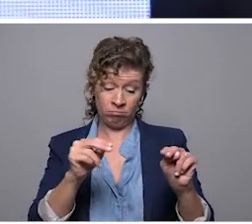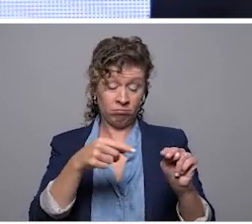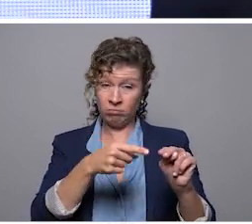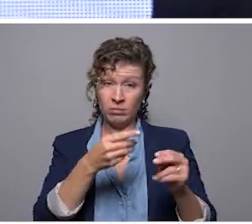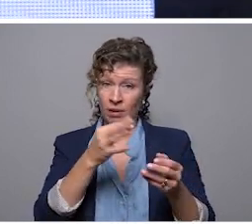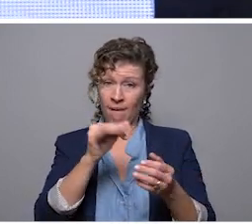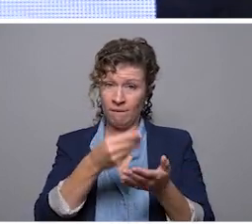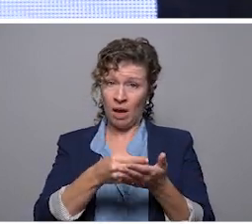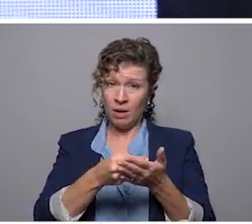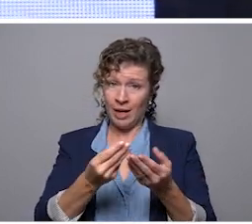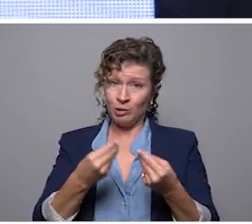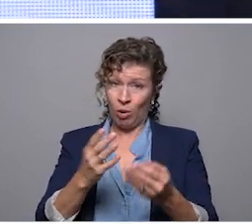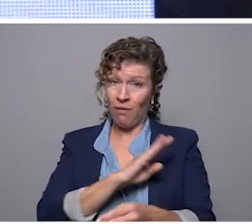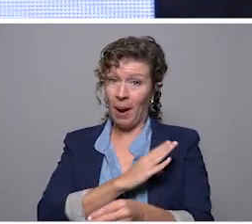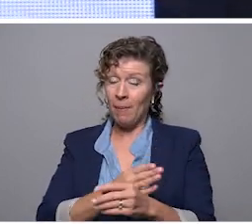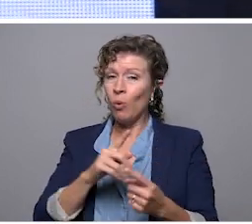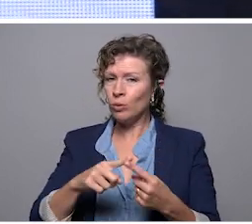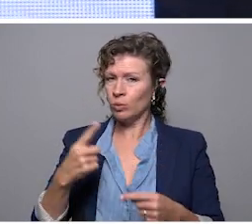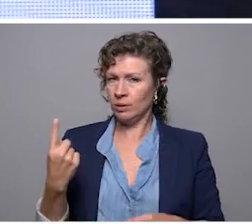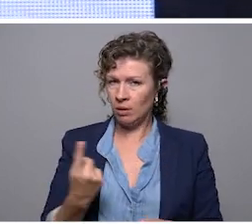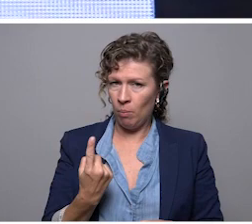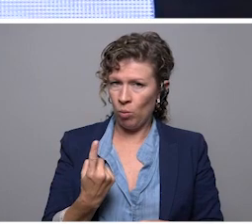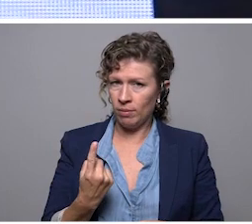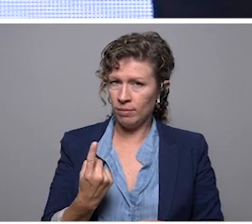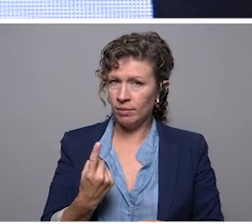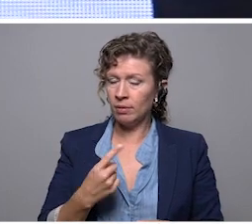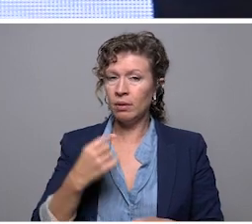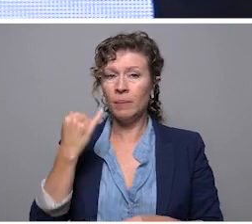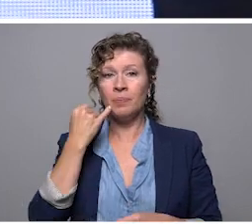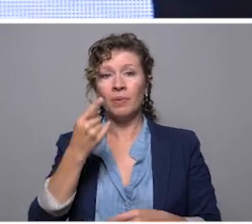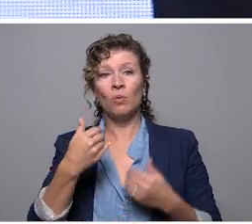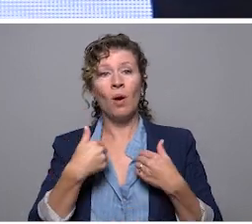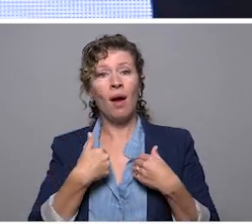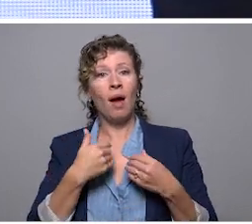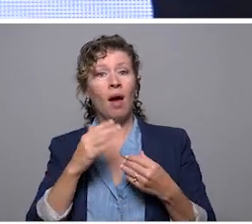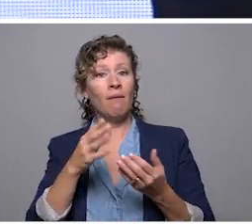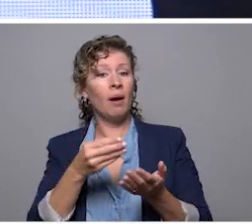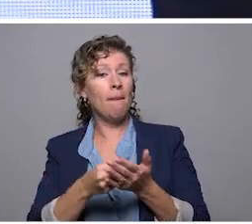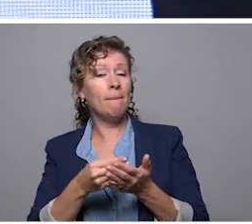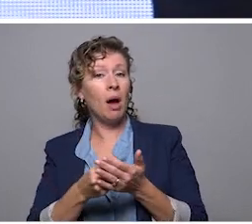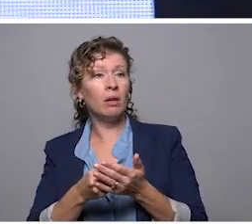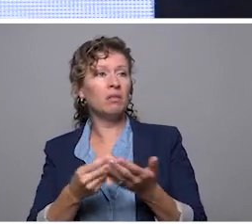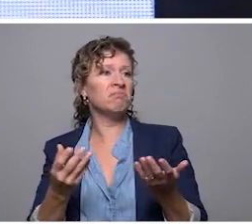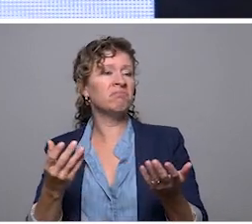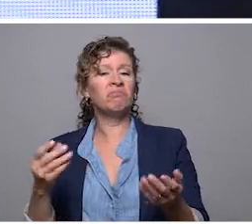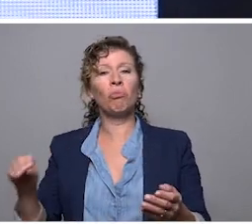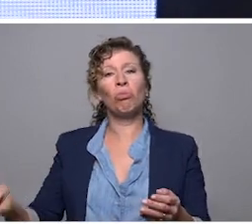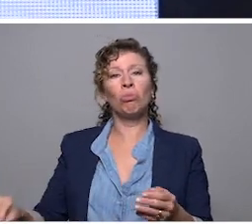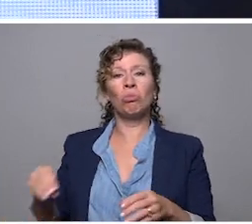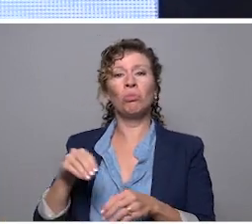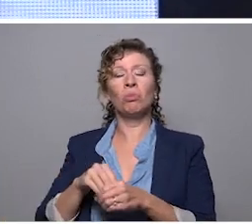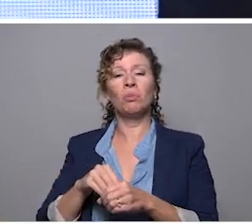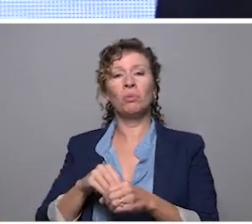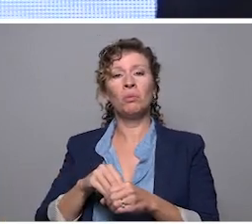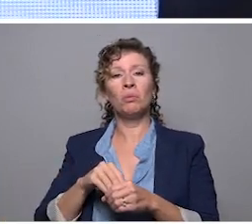tienen su dinero en una tarjeta no les va a dar el poder a ustedes se los va a dar a un banco lo mismo en en otro